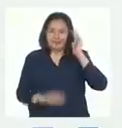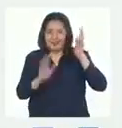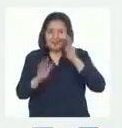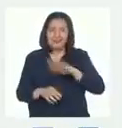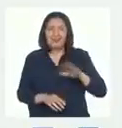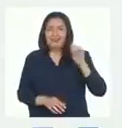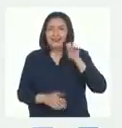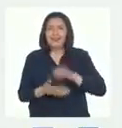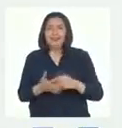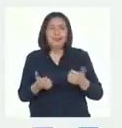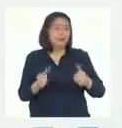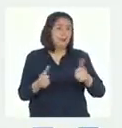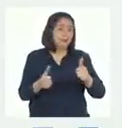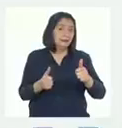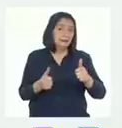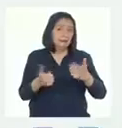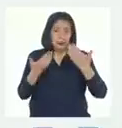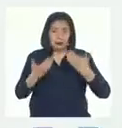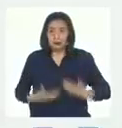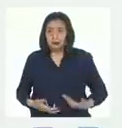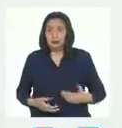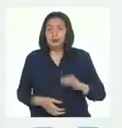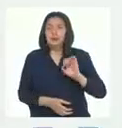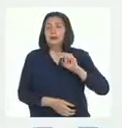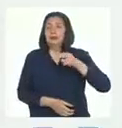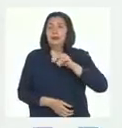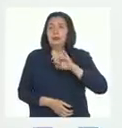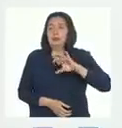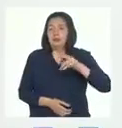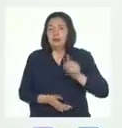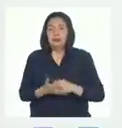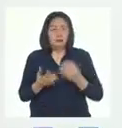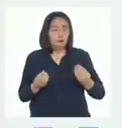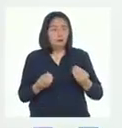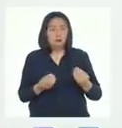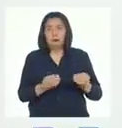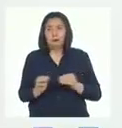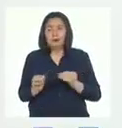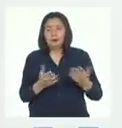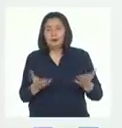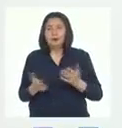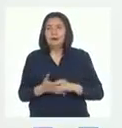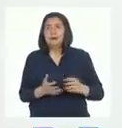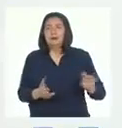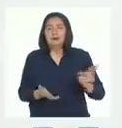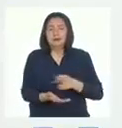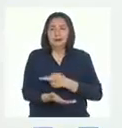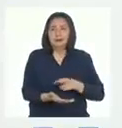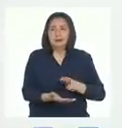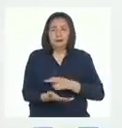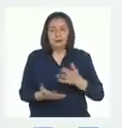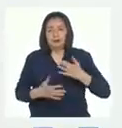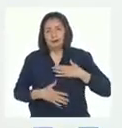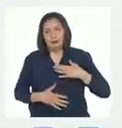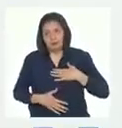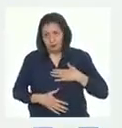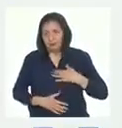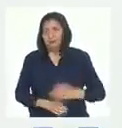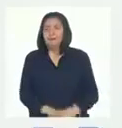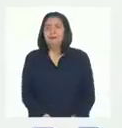Hola chicas y chicos, ¿cómo están? Soy Shinichi y hoy vamos a mover cosas creando ritmos con nuestro